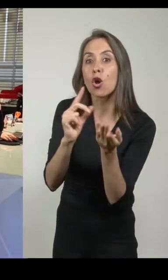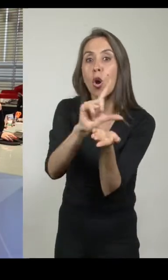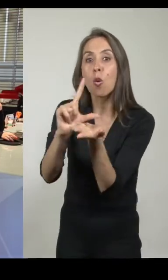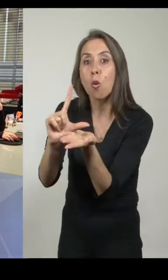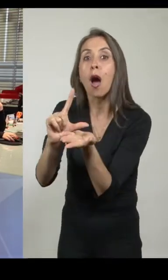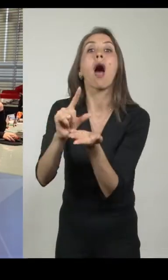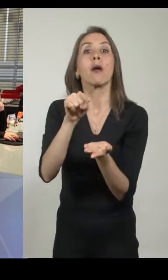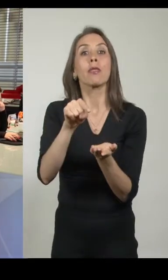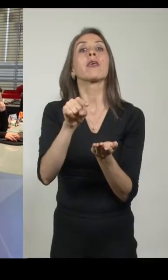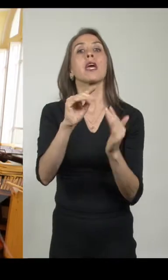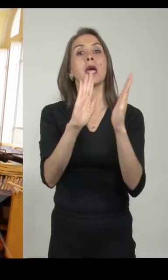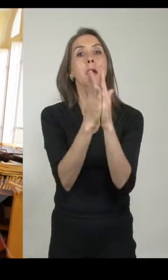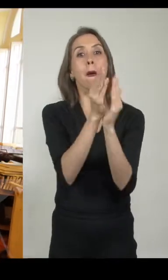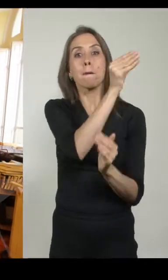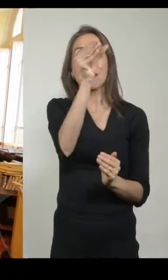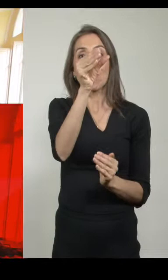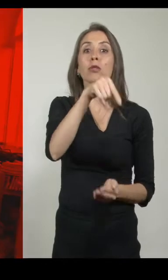sedes en Valparaíso y Santiago.